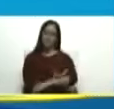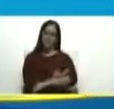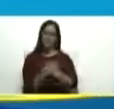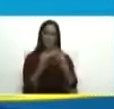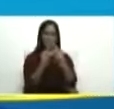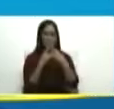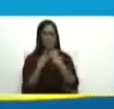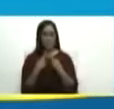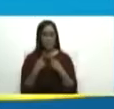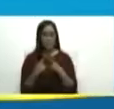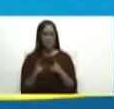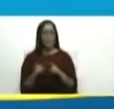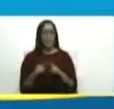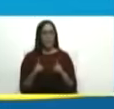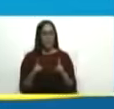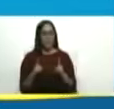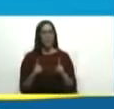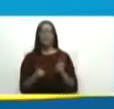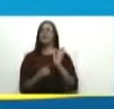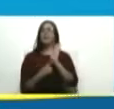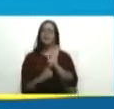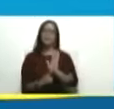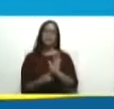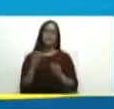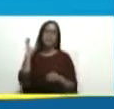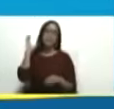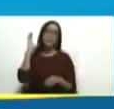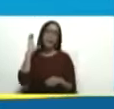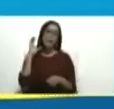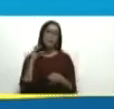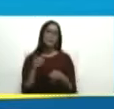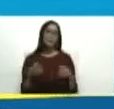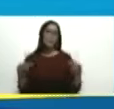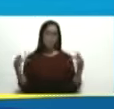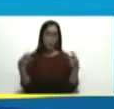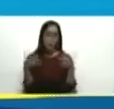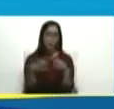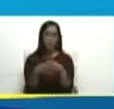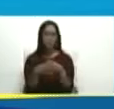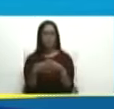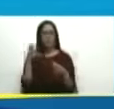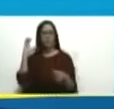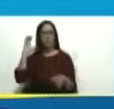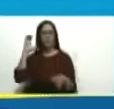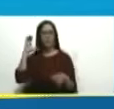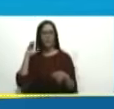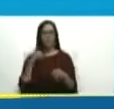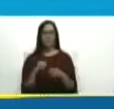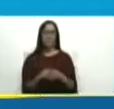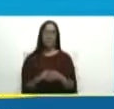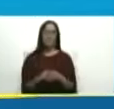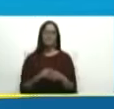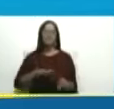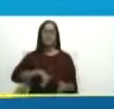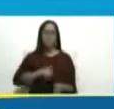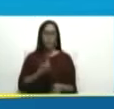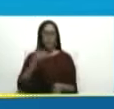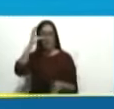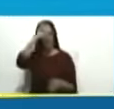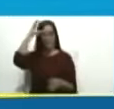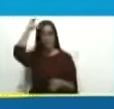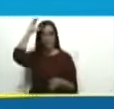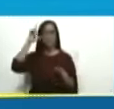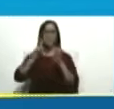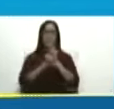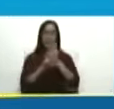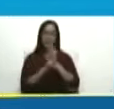diversidad, pero que represente un país, que cohesione un país. ¿Ah? Y que sea capaz a través de las leyes